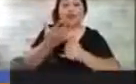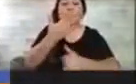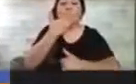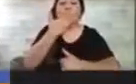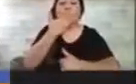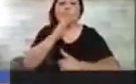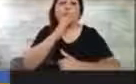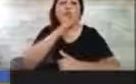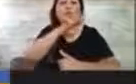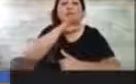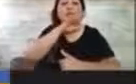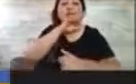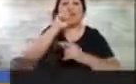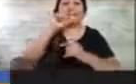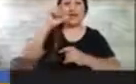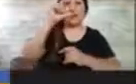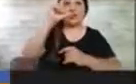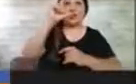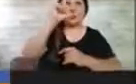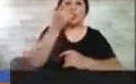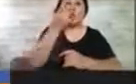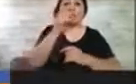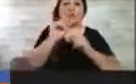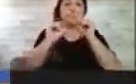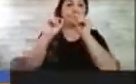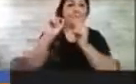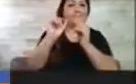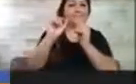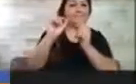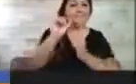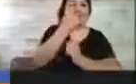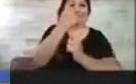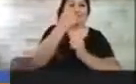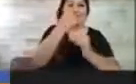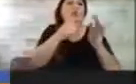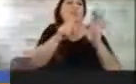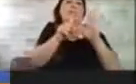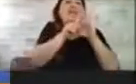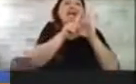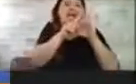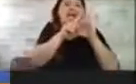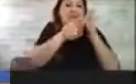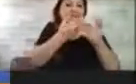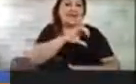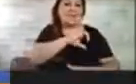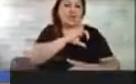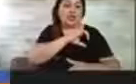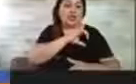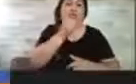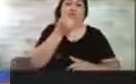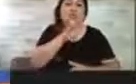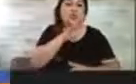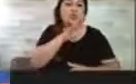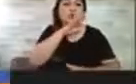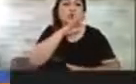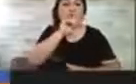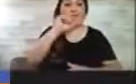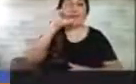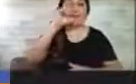mayúsculas y cuando no, minúsculas. También recomendamos mantener un interlineado que permita la fluidez de la lectura,